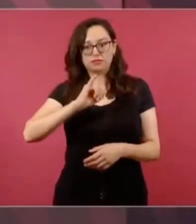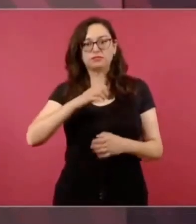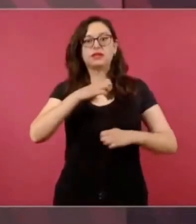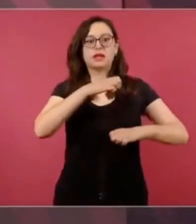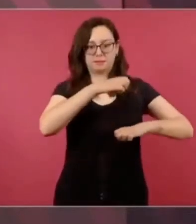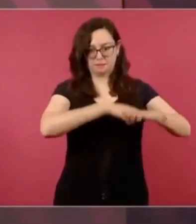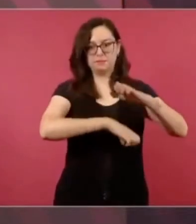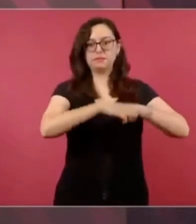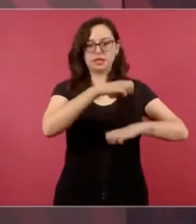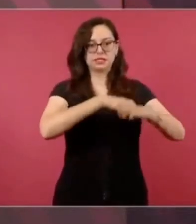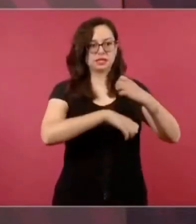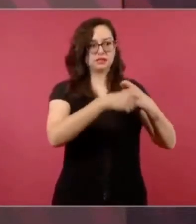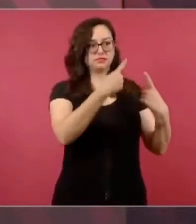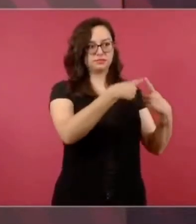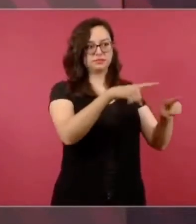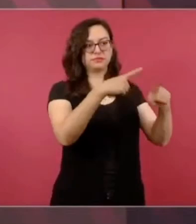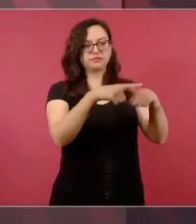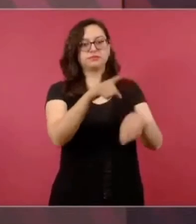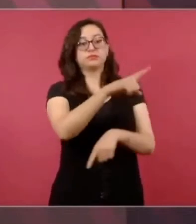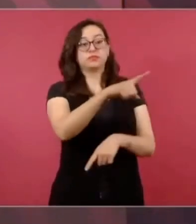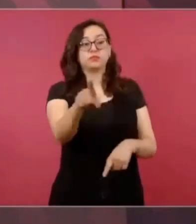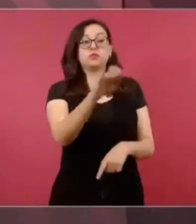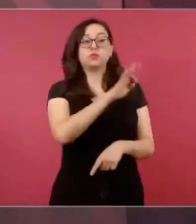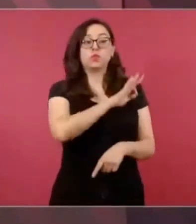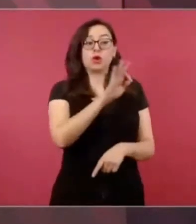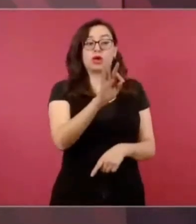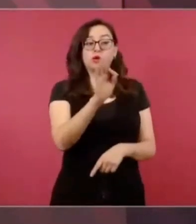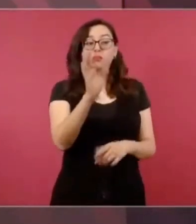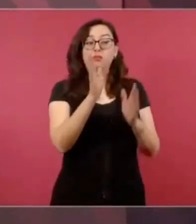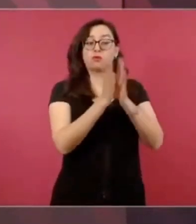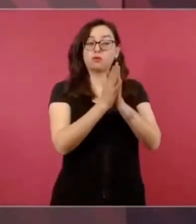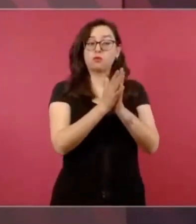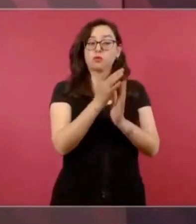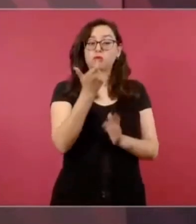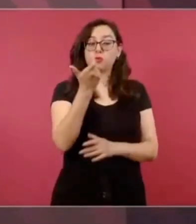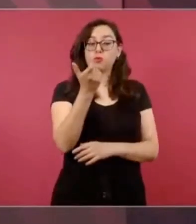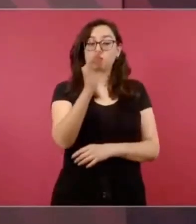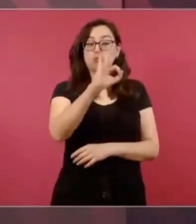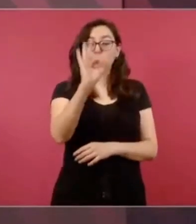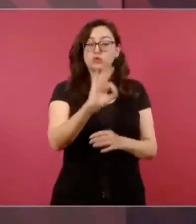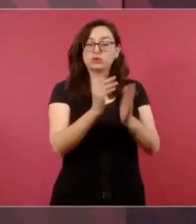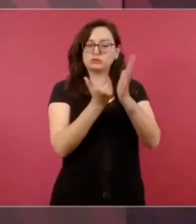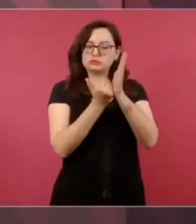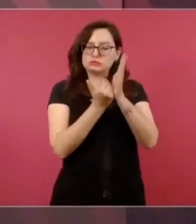de pensiones para sus trabajadores. Y fue algo muy importante